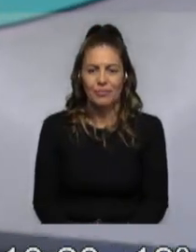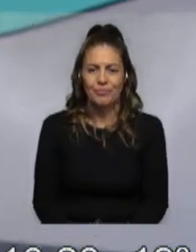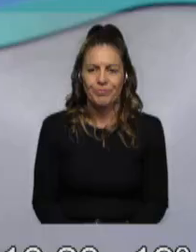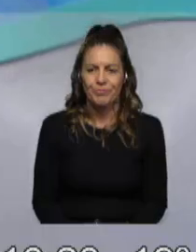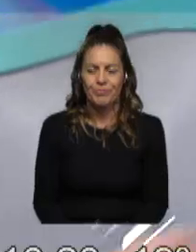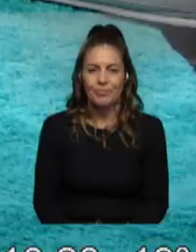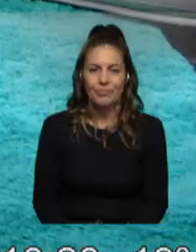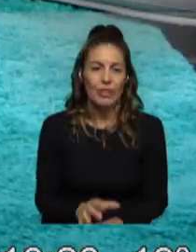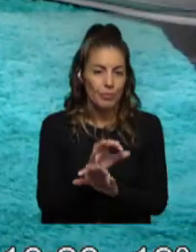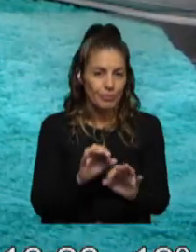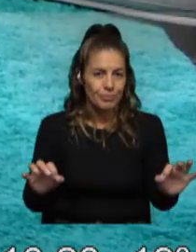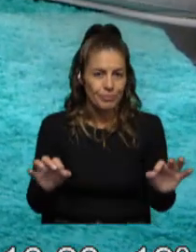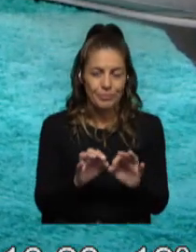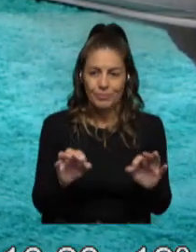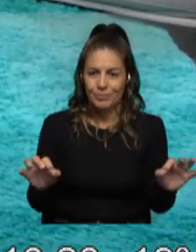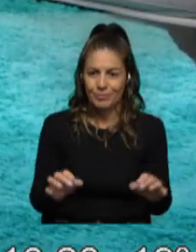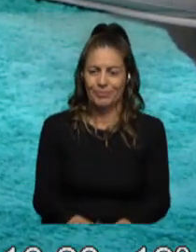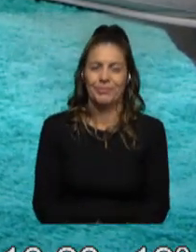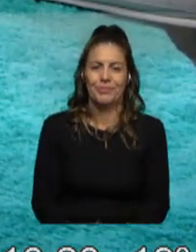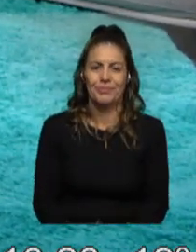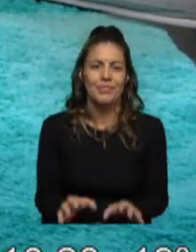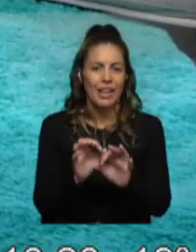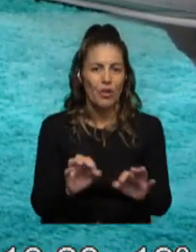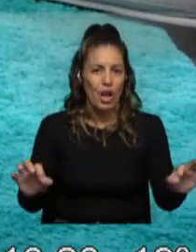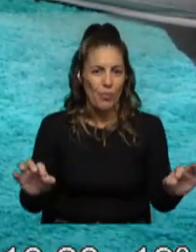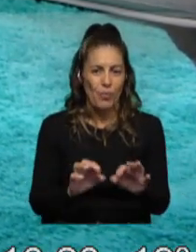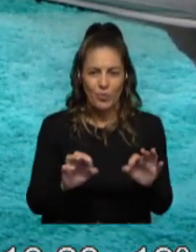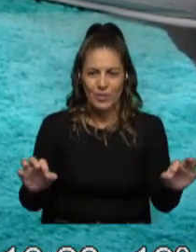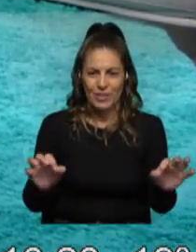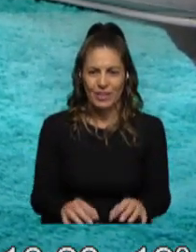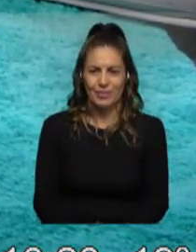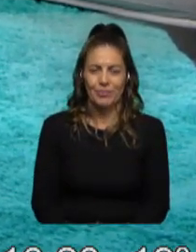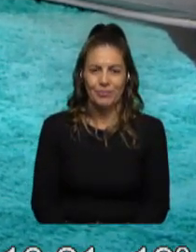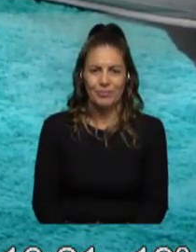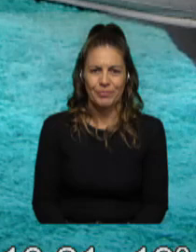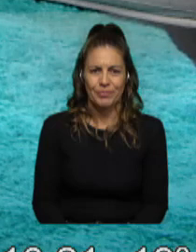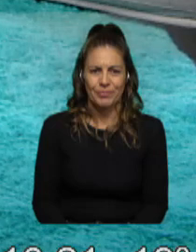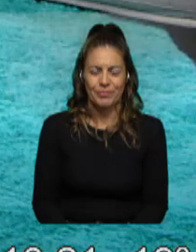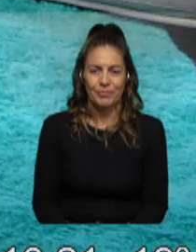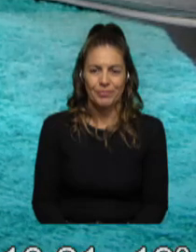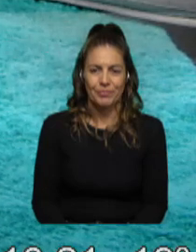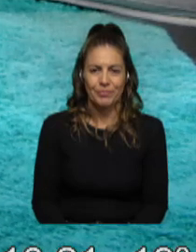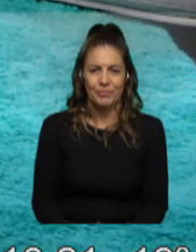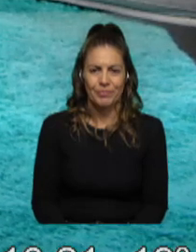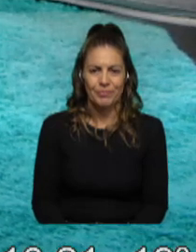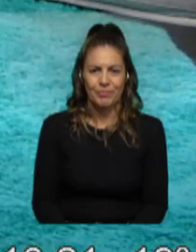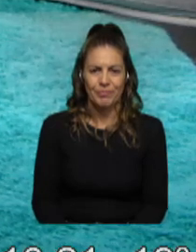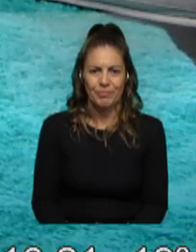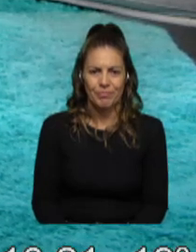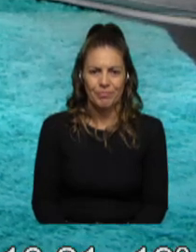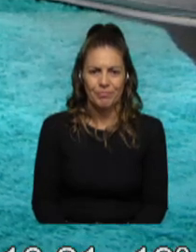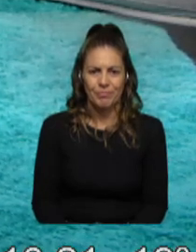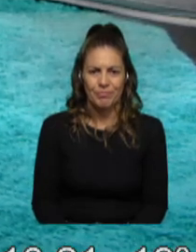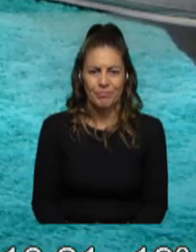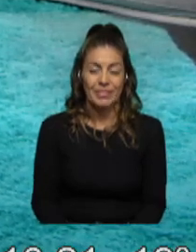bien. Quiero verla en el... Sí, claro. Mirá lo que es para vos. Es como... Le pediríamos al ruso Zubliski que baile y mientras